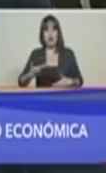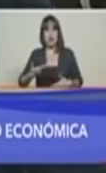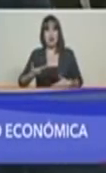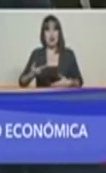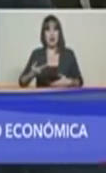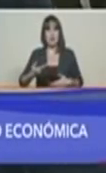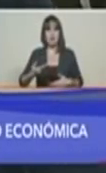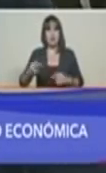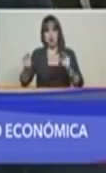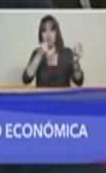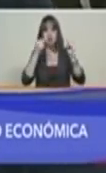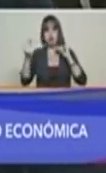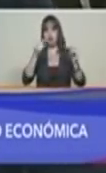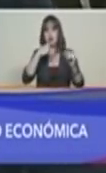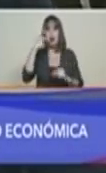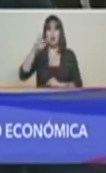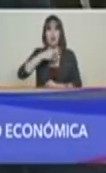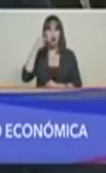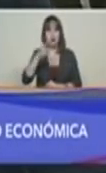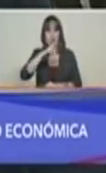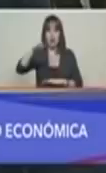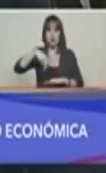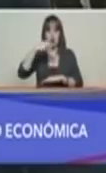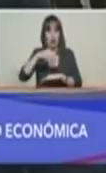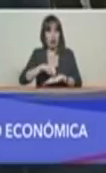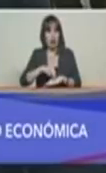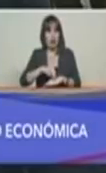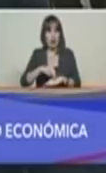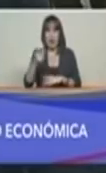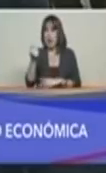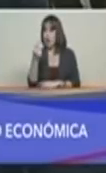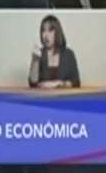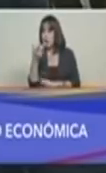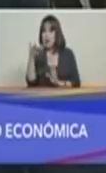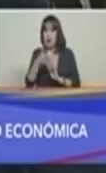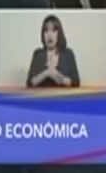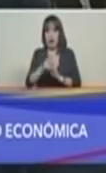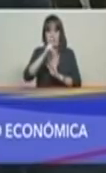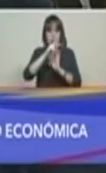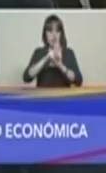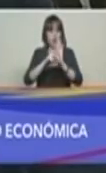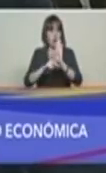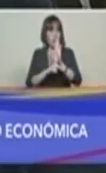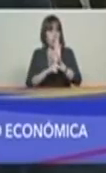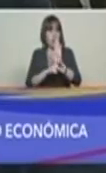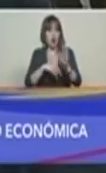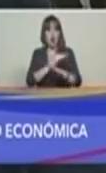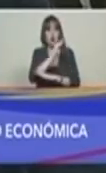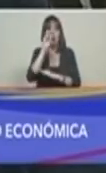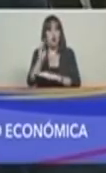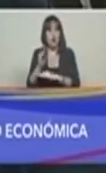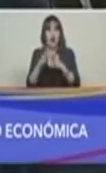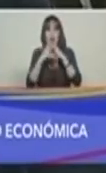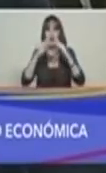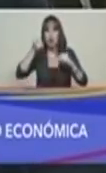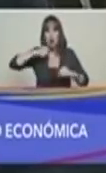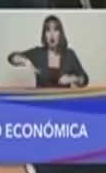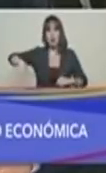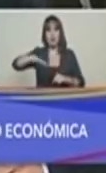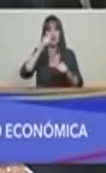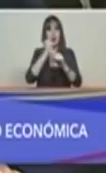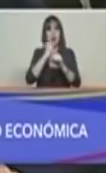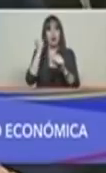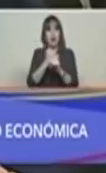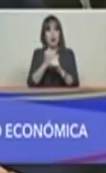política nacional y en el campo económico. El programa económico protege a la clase trabajadora, un